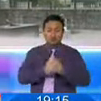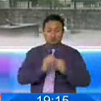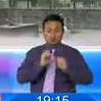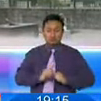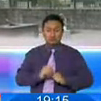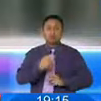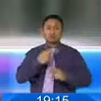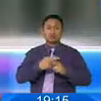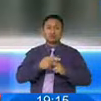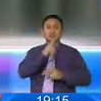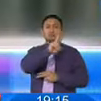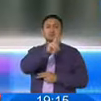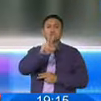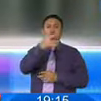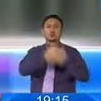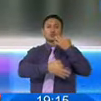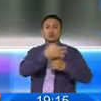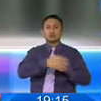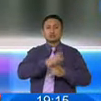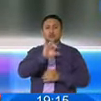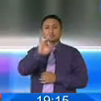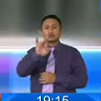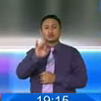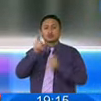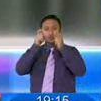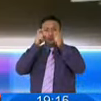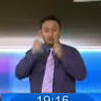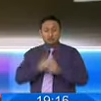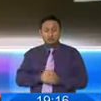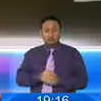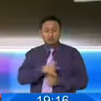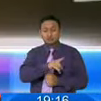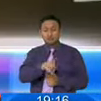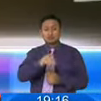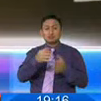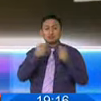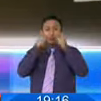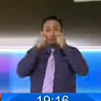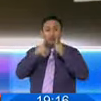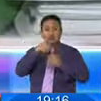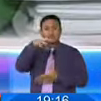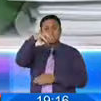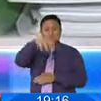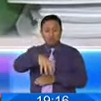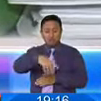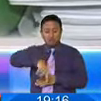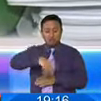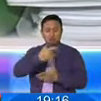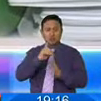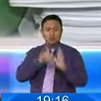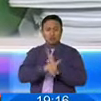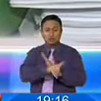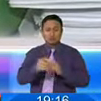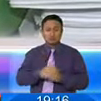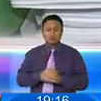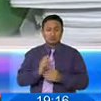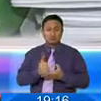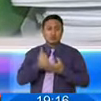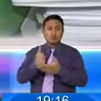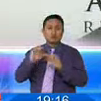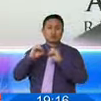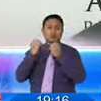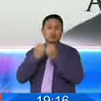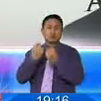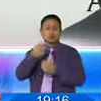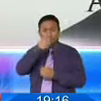la lista de al menos 22 jueces y 8 fiscales, entre ellos fiscales provinciales, a quienes acusa de favorecer a